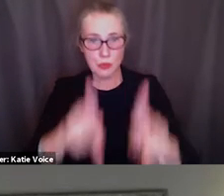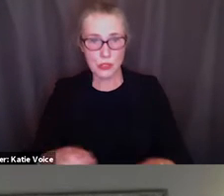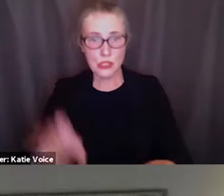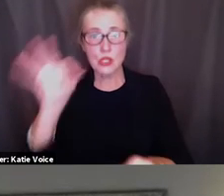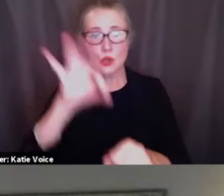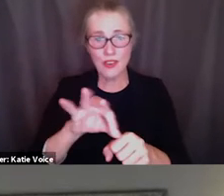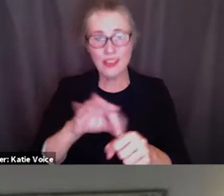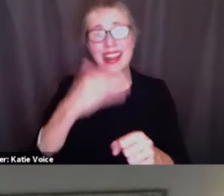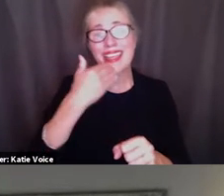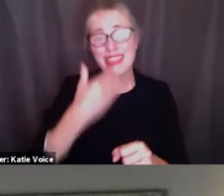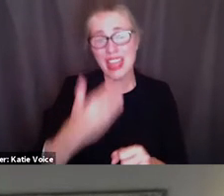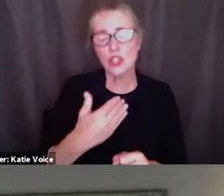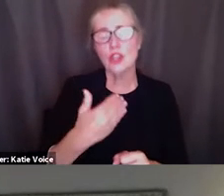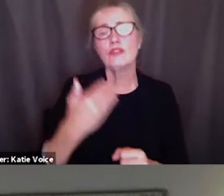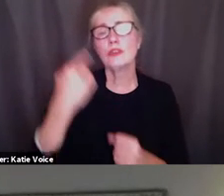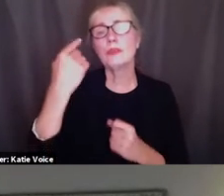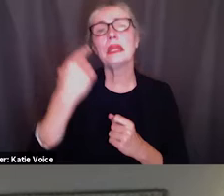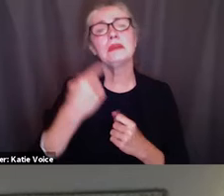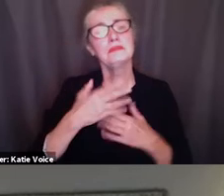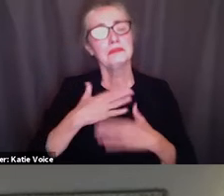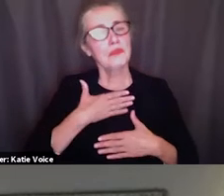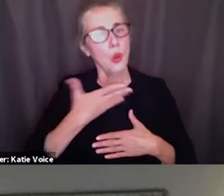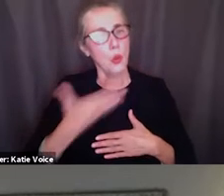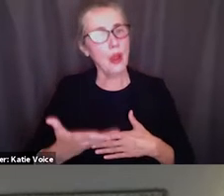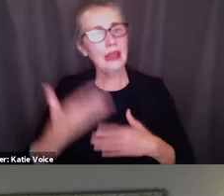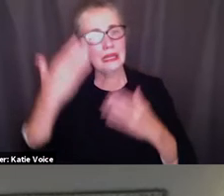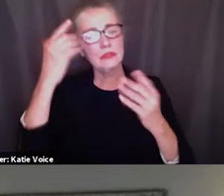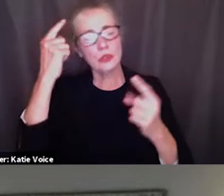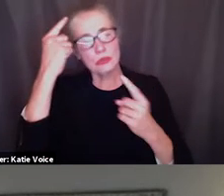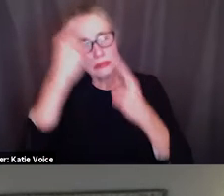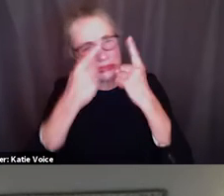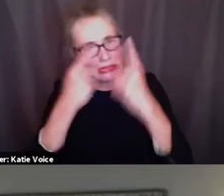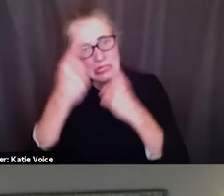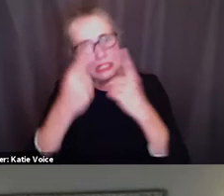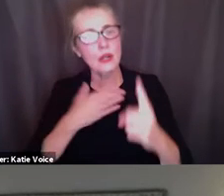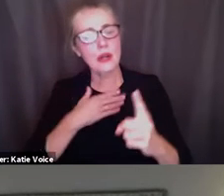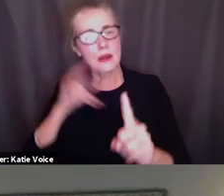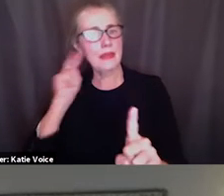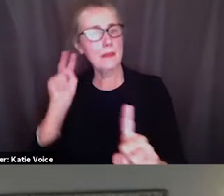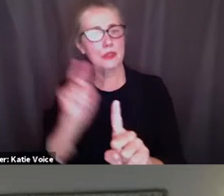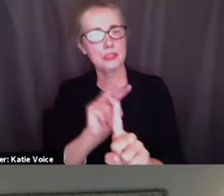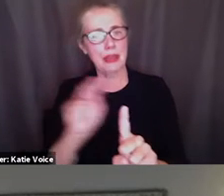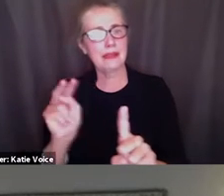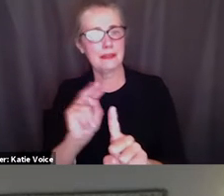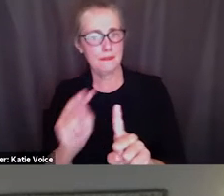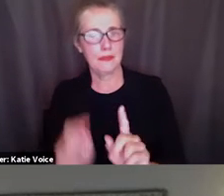votas. Gracias por estar dispuestos a considerar estas perspectivas.